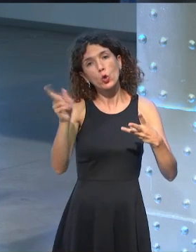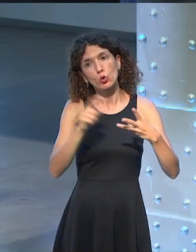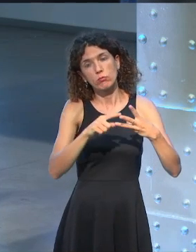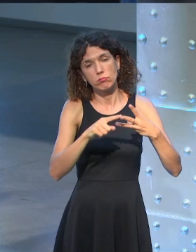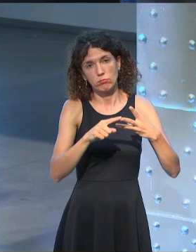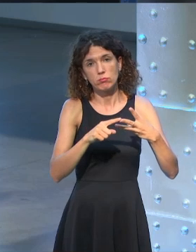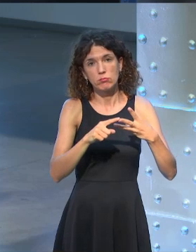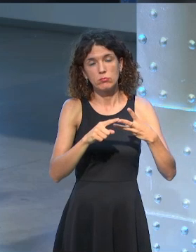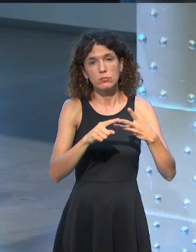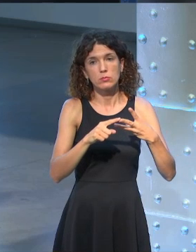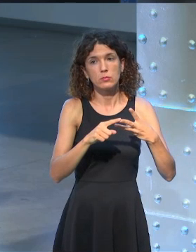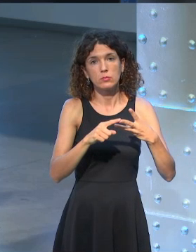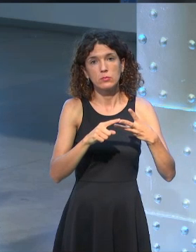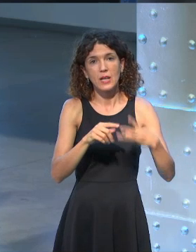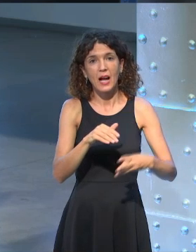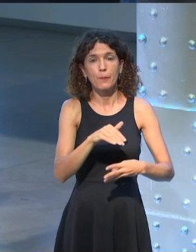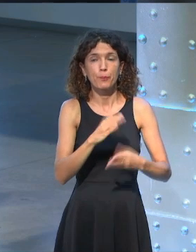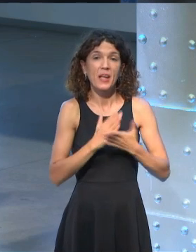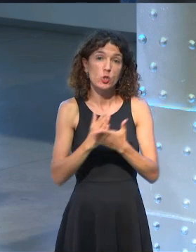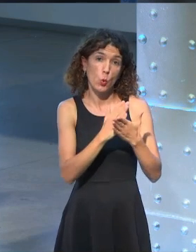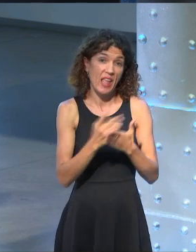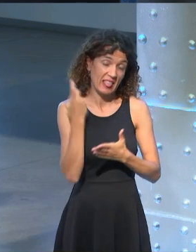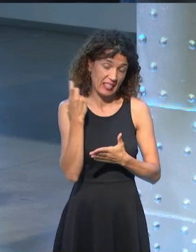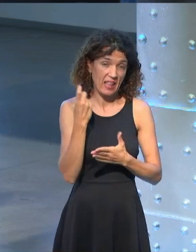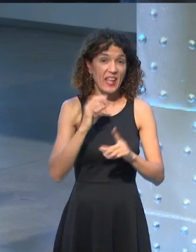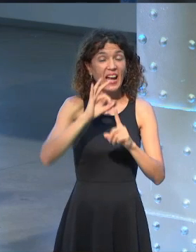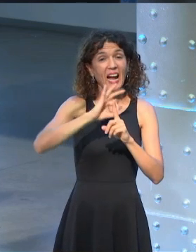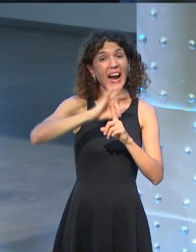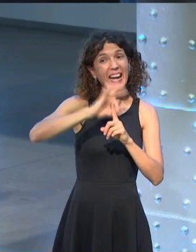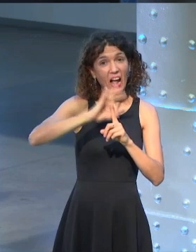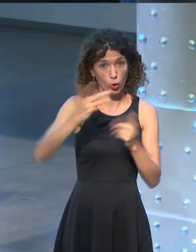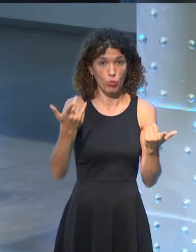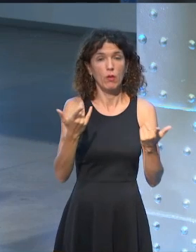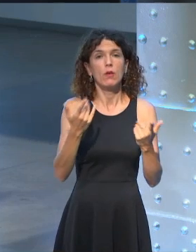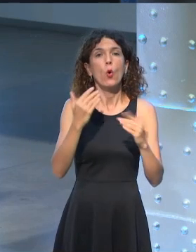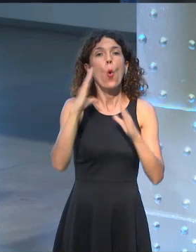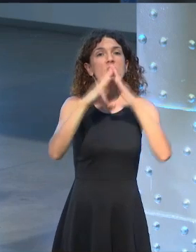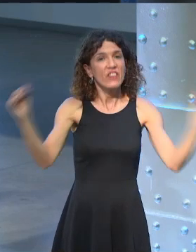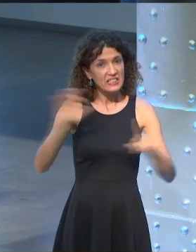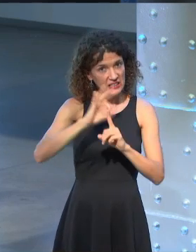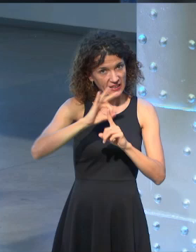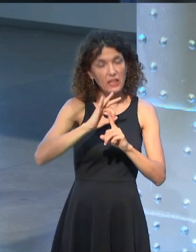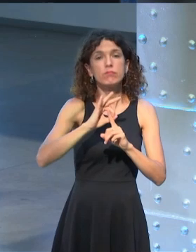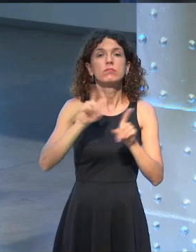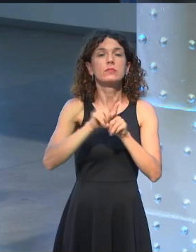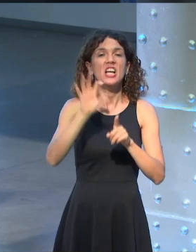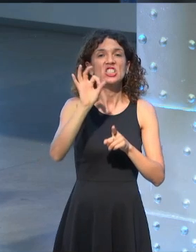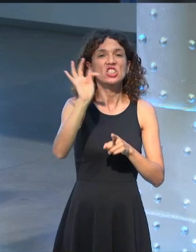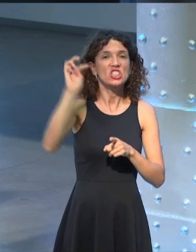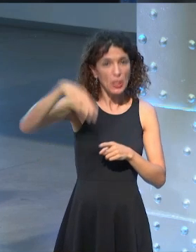con estudiantes de grado, de estudiantes de universidad, de grados